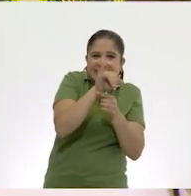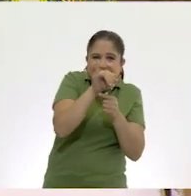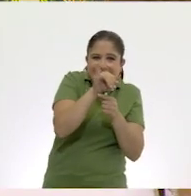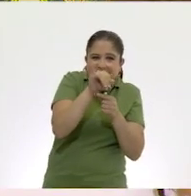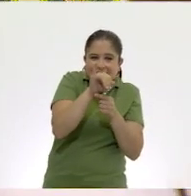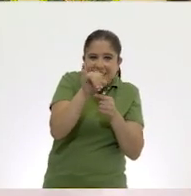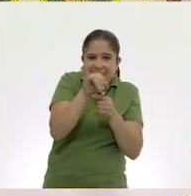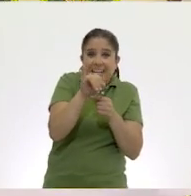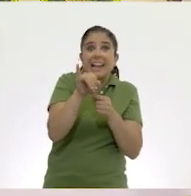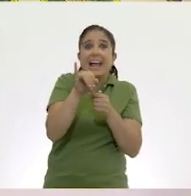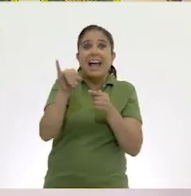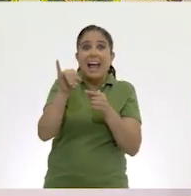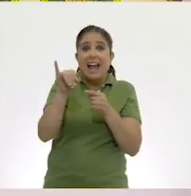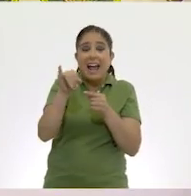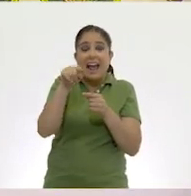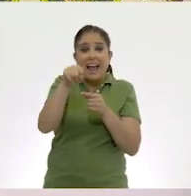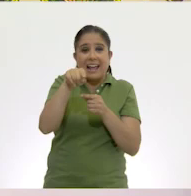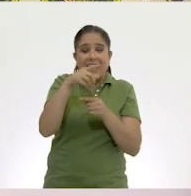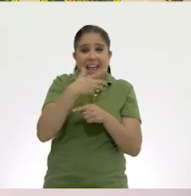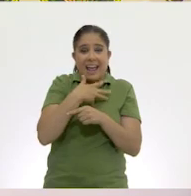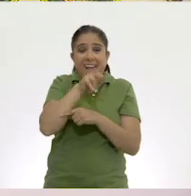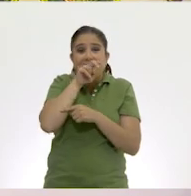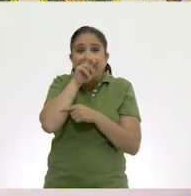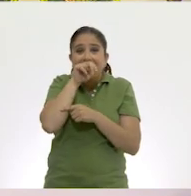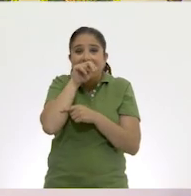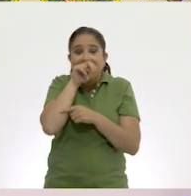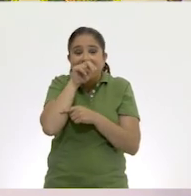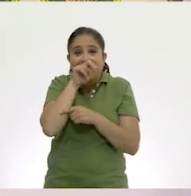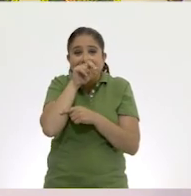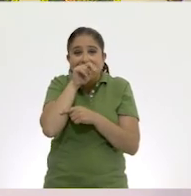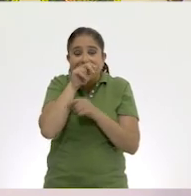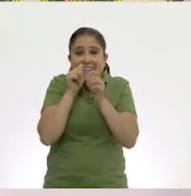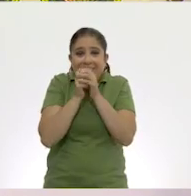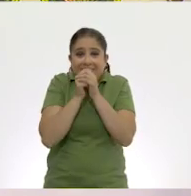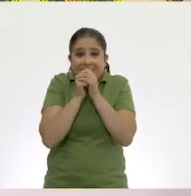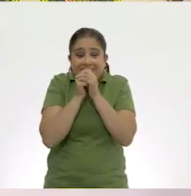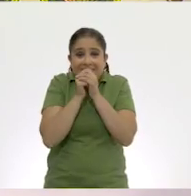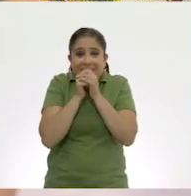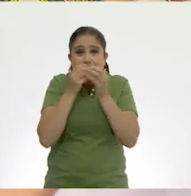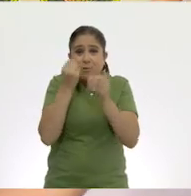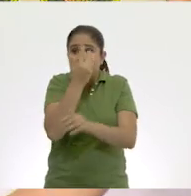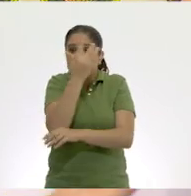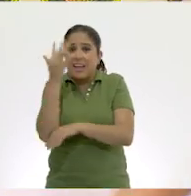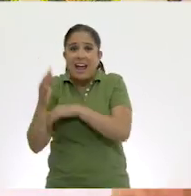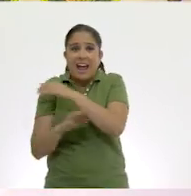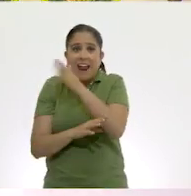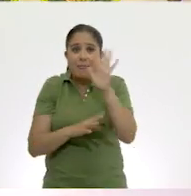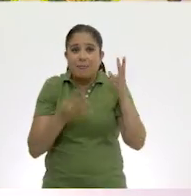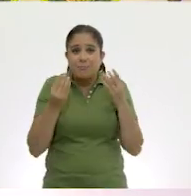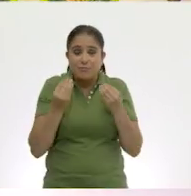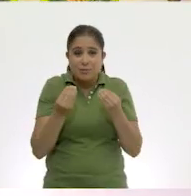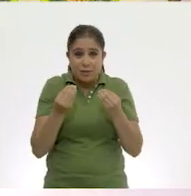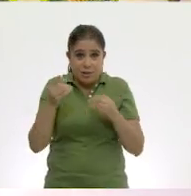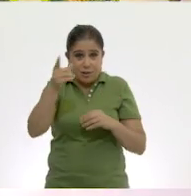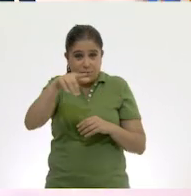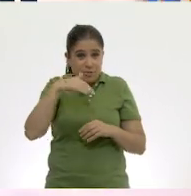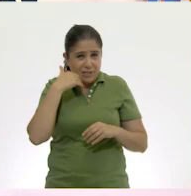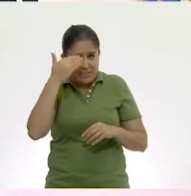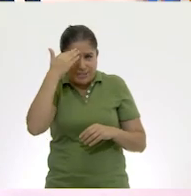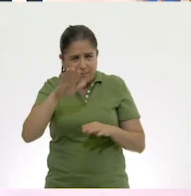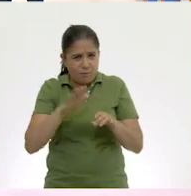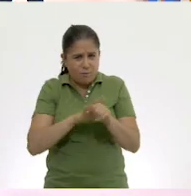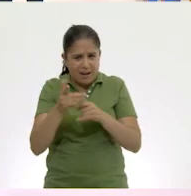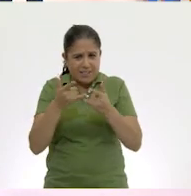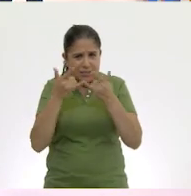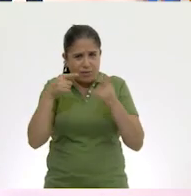aquí está es una ardilla es una ardilla en medio de muchos árboles quieren saber cuál es la historia